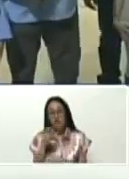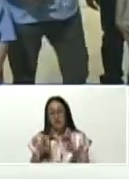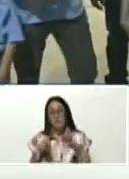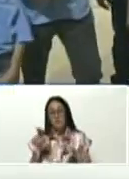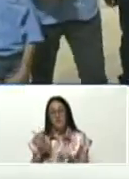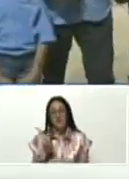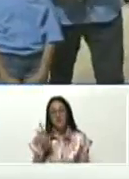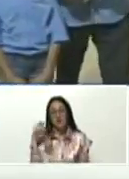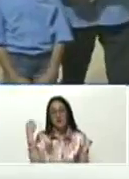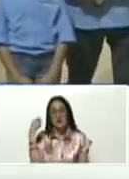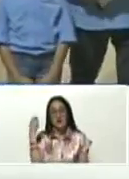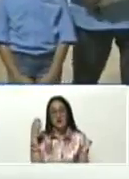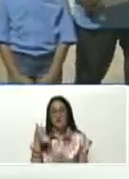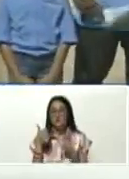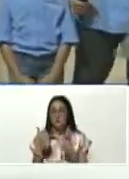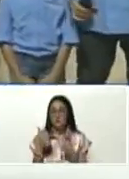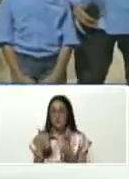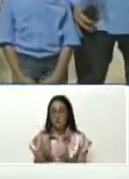Venezuela llanera.